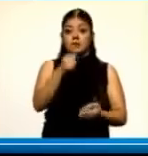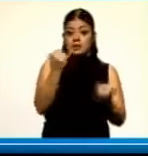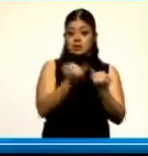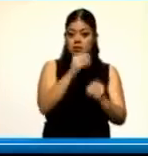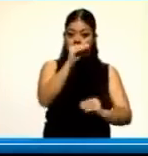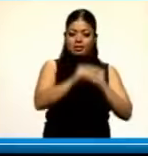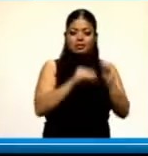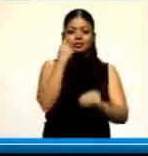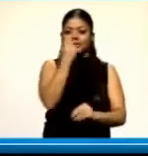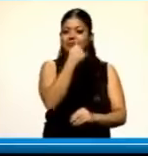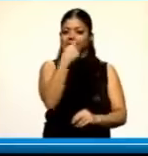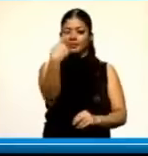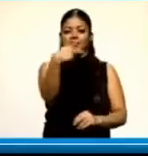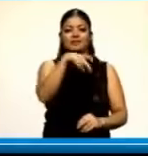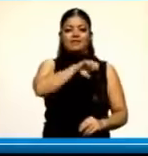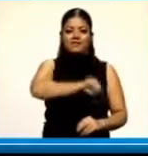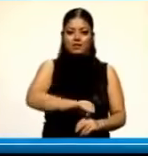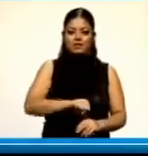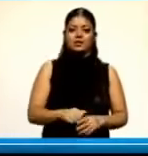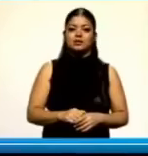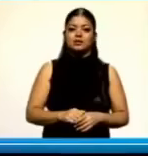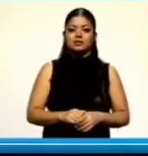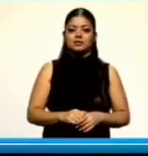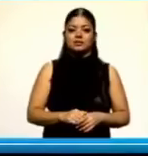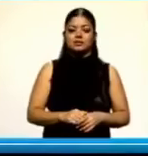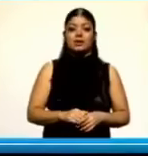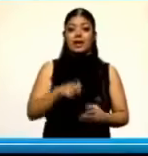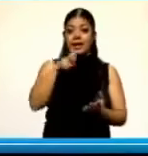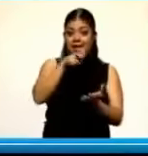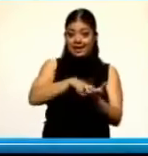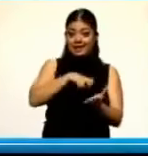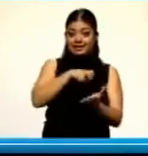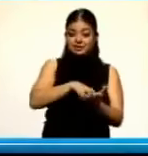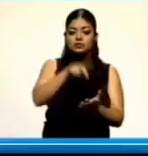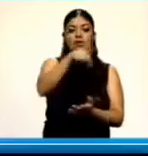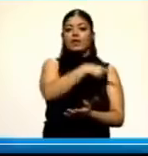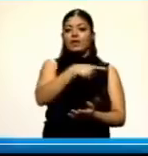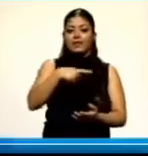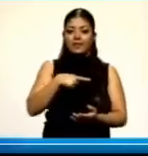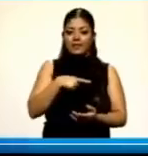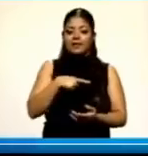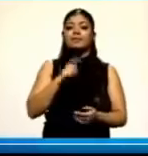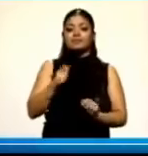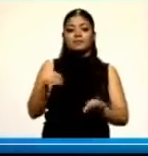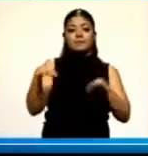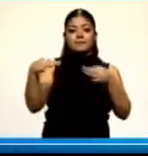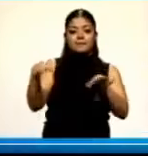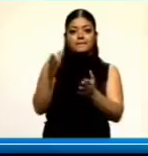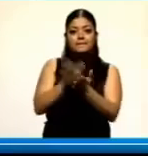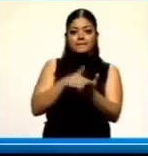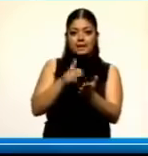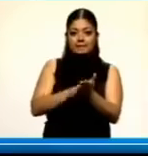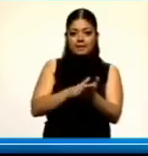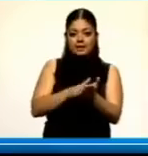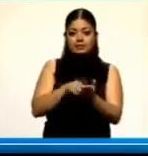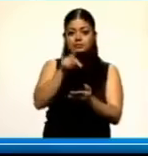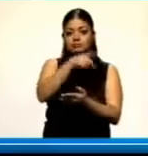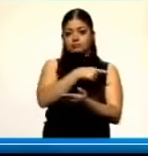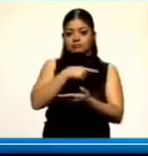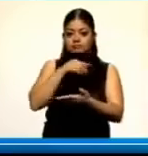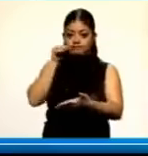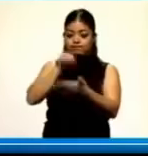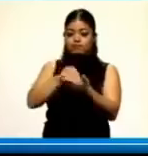decorarlo como más te guste. Los ejercicios deberás hacerlos sobre una hoja de papel a la que le